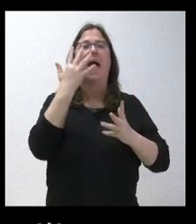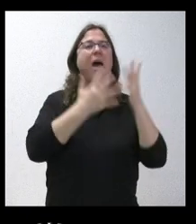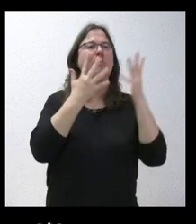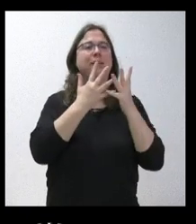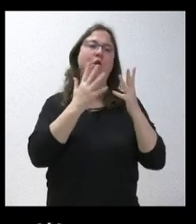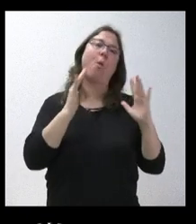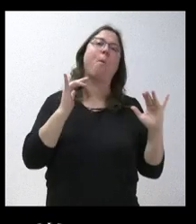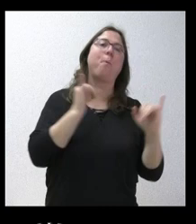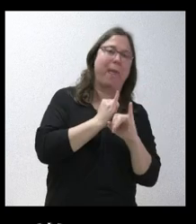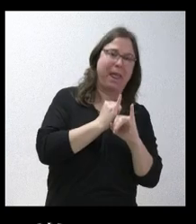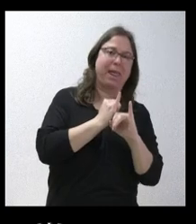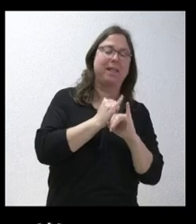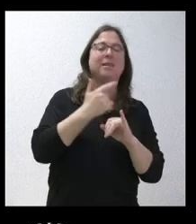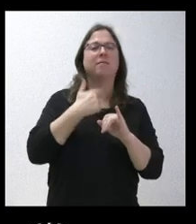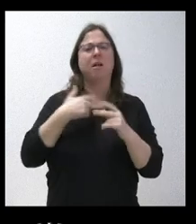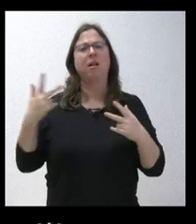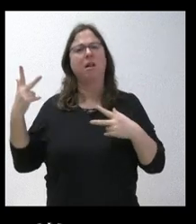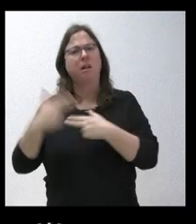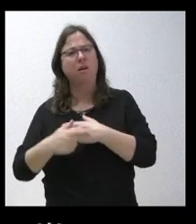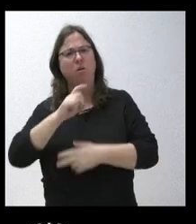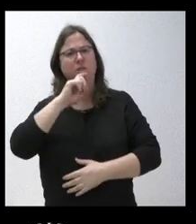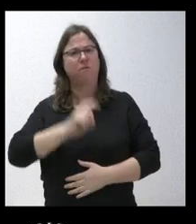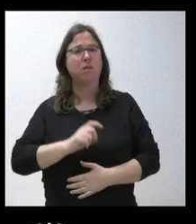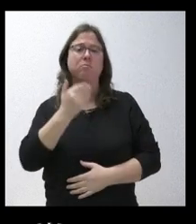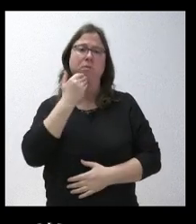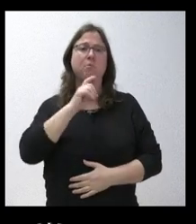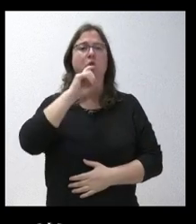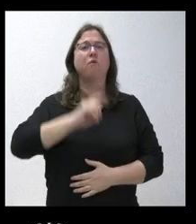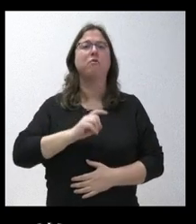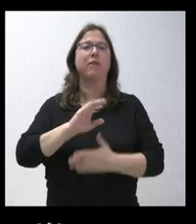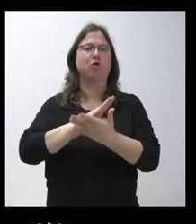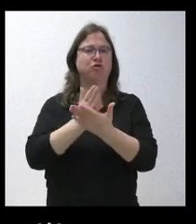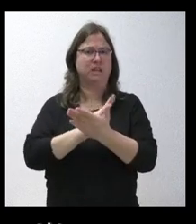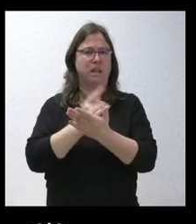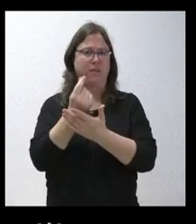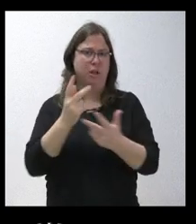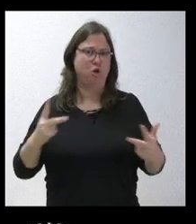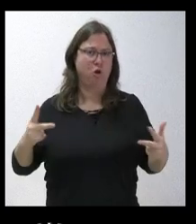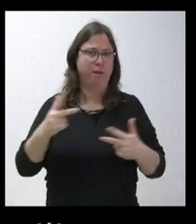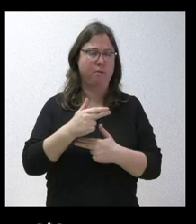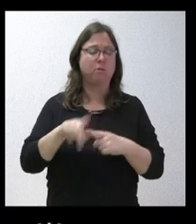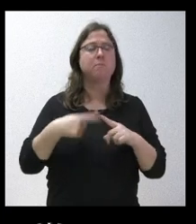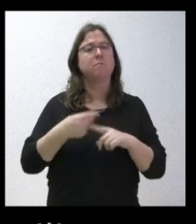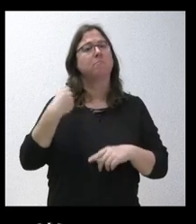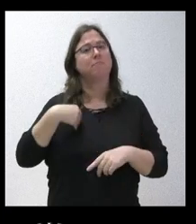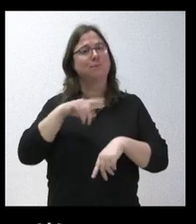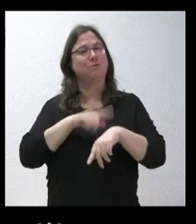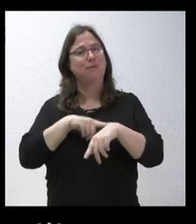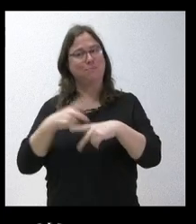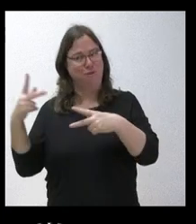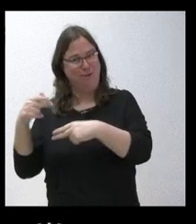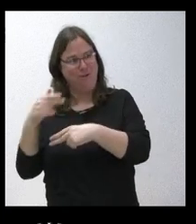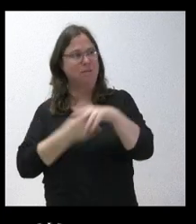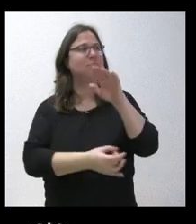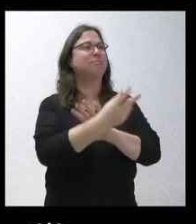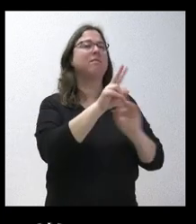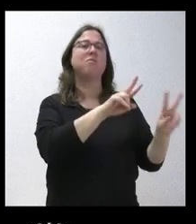producido un recorte importante en determinadas fundaciones como puede ser la fundación serla de forma paralela se cree una fundación como esta que viene